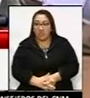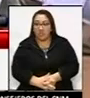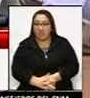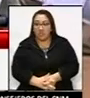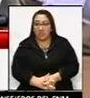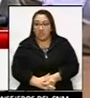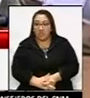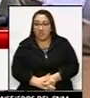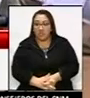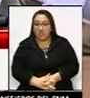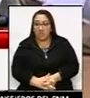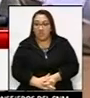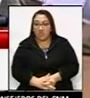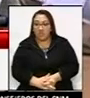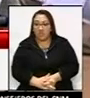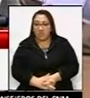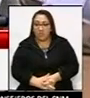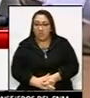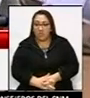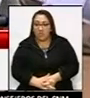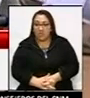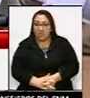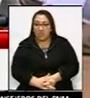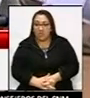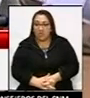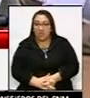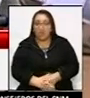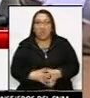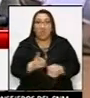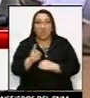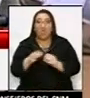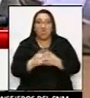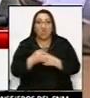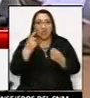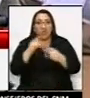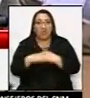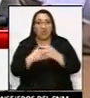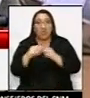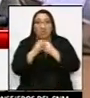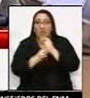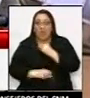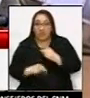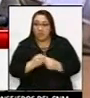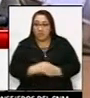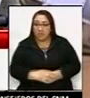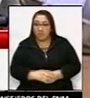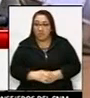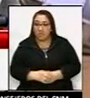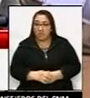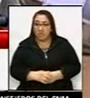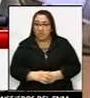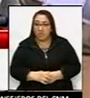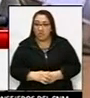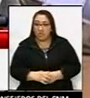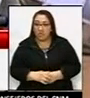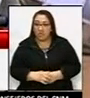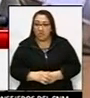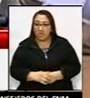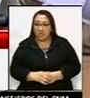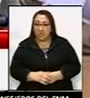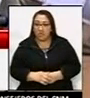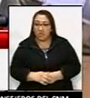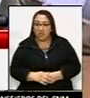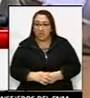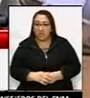nacional, estados, provincias, departamentos según el país. Y eso equilibra, y generalmente